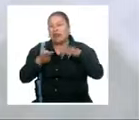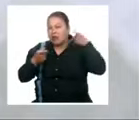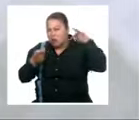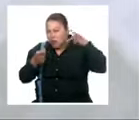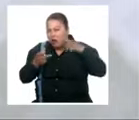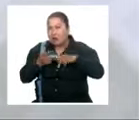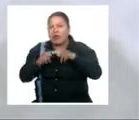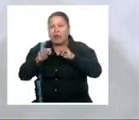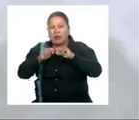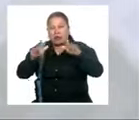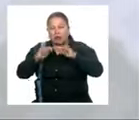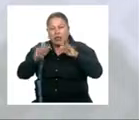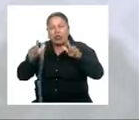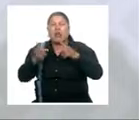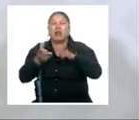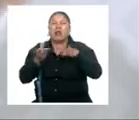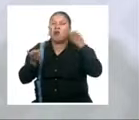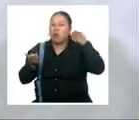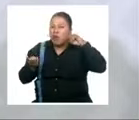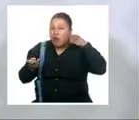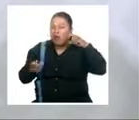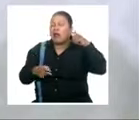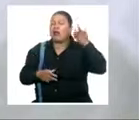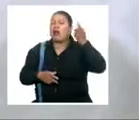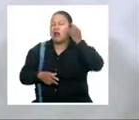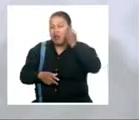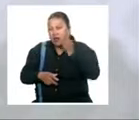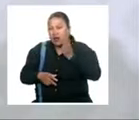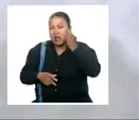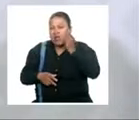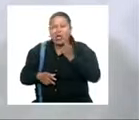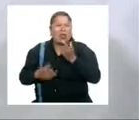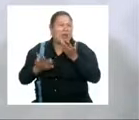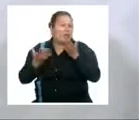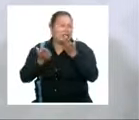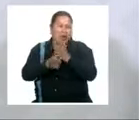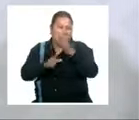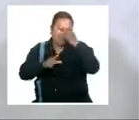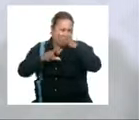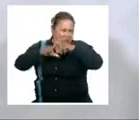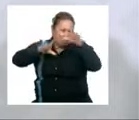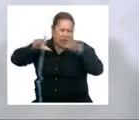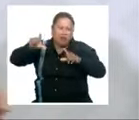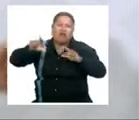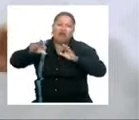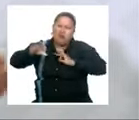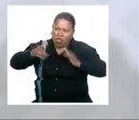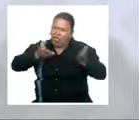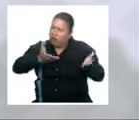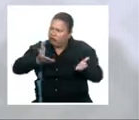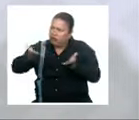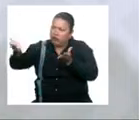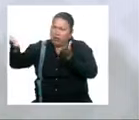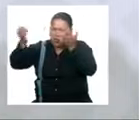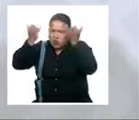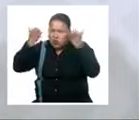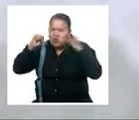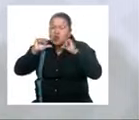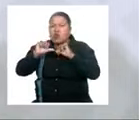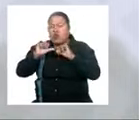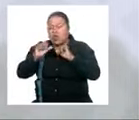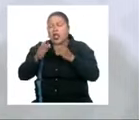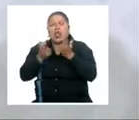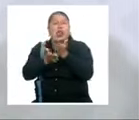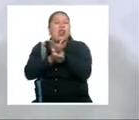de Tlaxcala, de Oaxaca, de Guerrero, de muchas partes de nuestro país, pues puedan